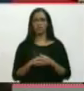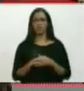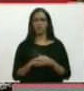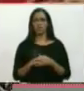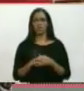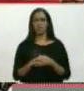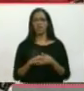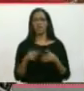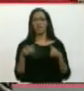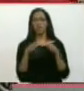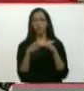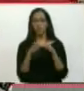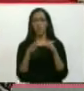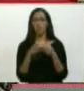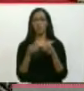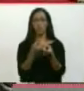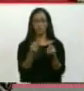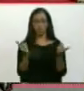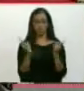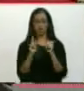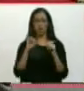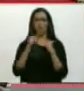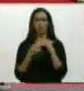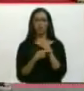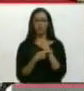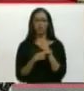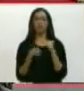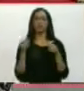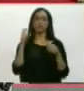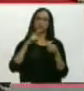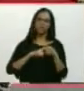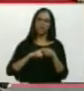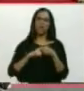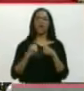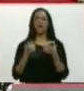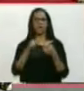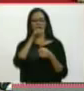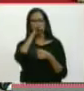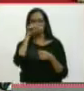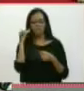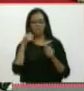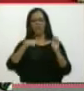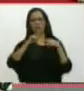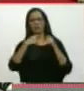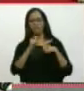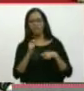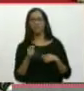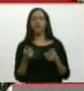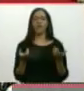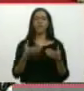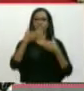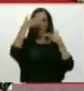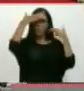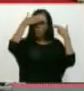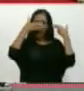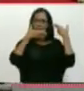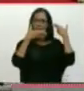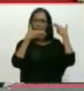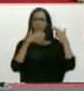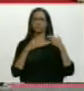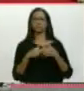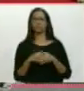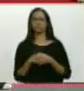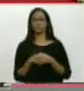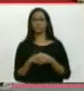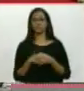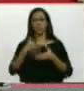alrededor de Guaidó, el círculo operativo, que está vinculado al narcotráfico, que está vinculado al contrabando, que está vinculado al secuestro, que está vinculado al